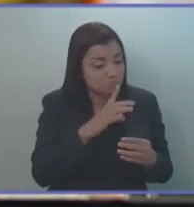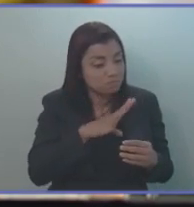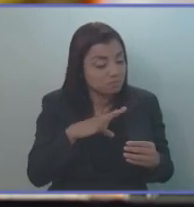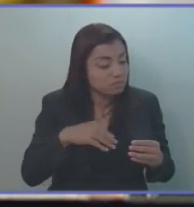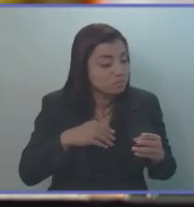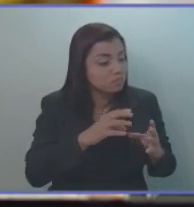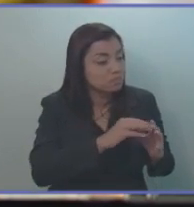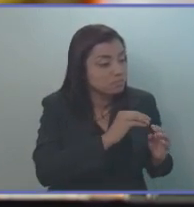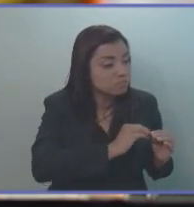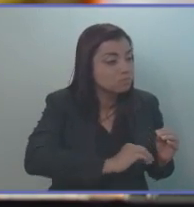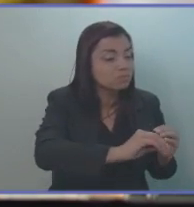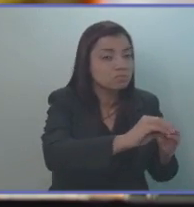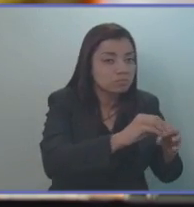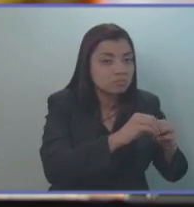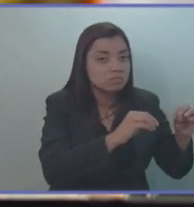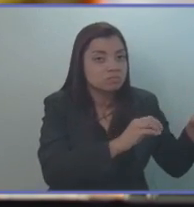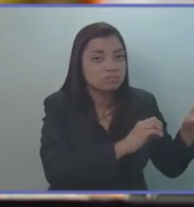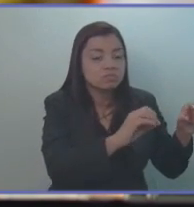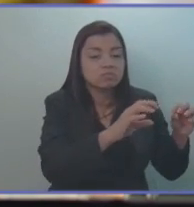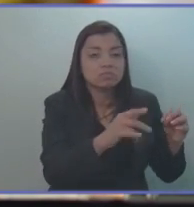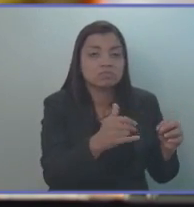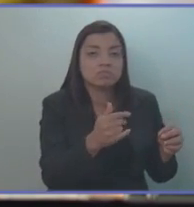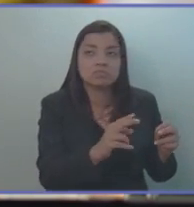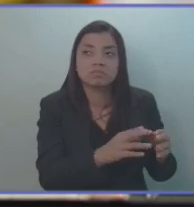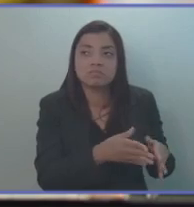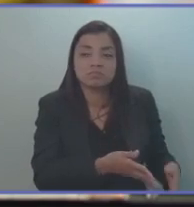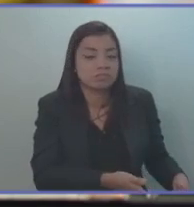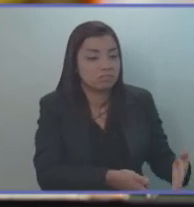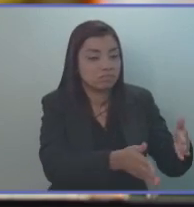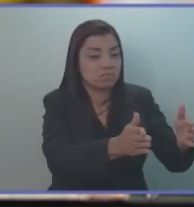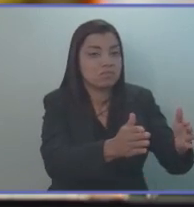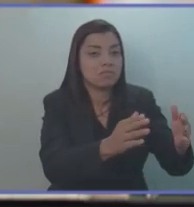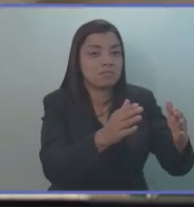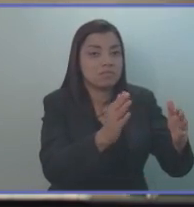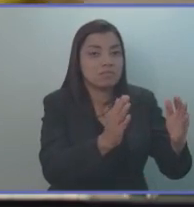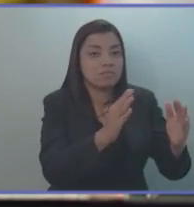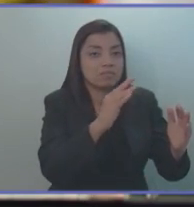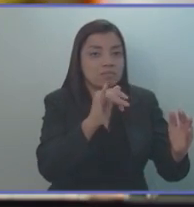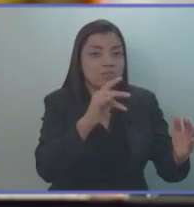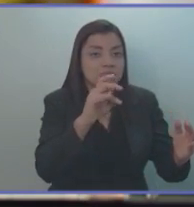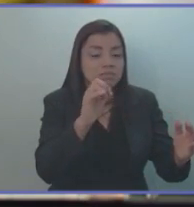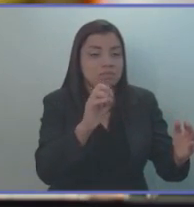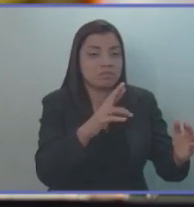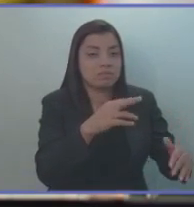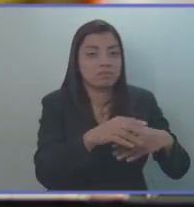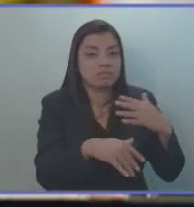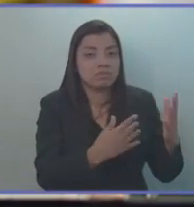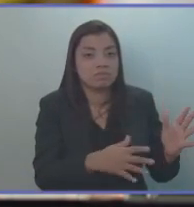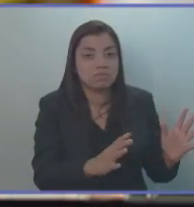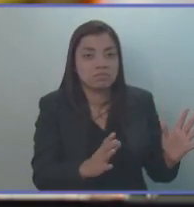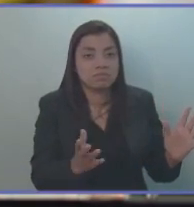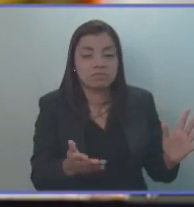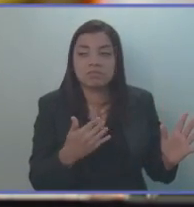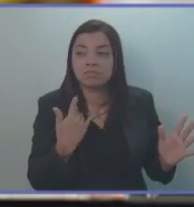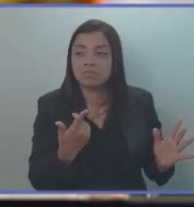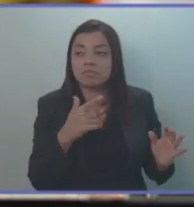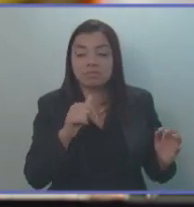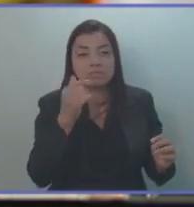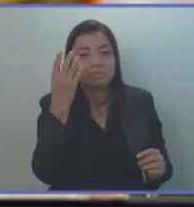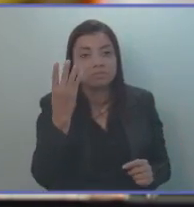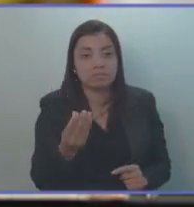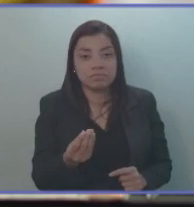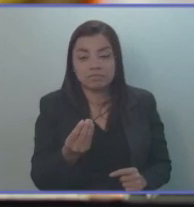como el paso del Salto del Jaguar. Así que esta gente, a partir de esto que estamos haciendo este día, ya